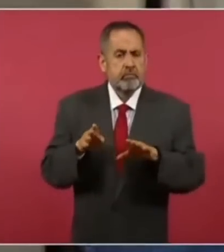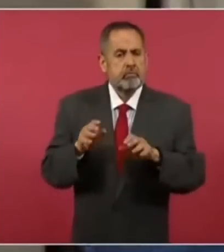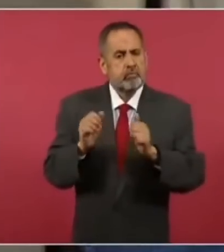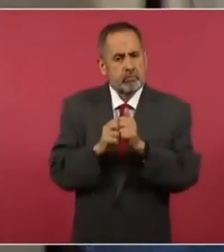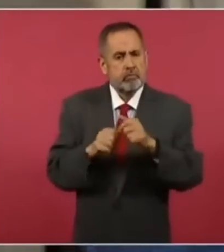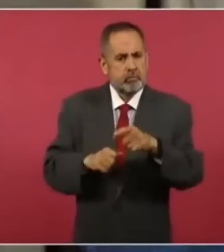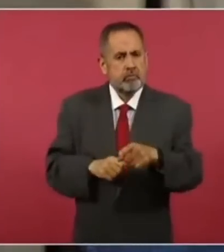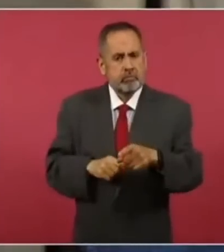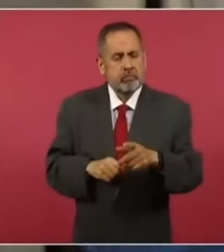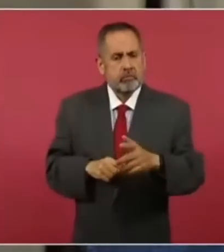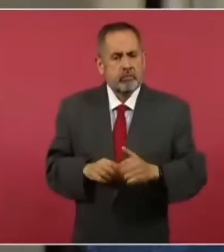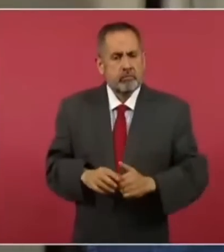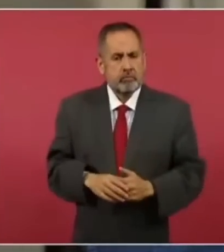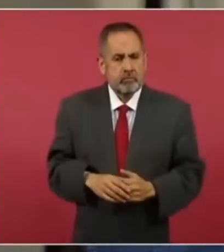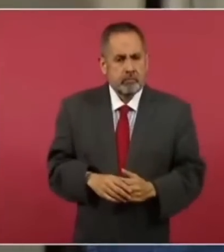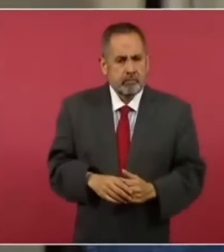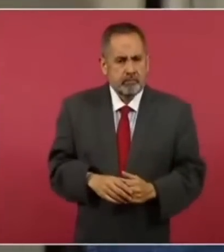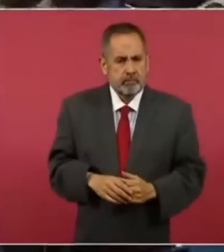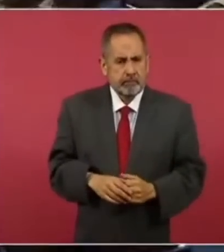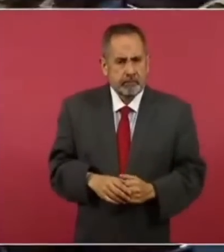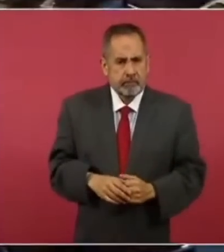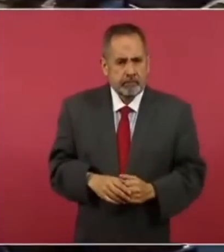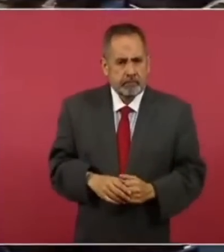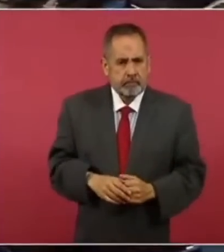relacionados con